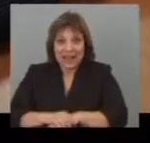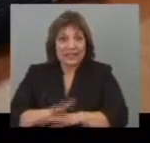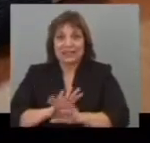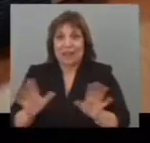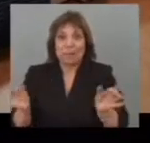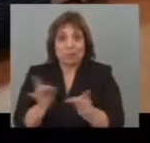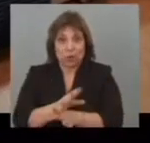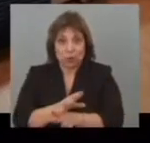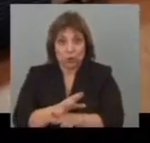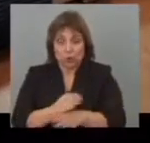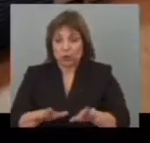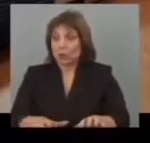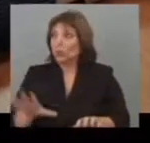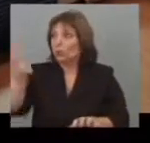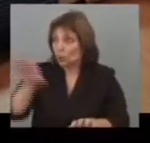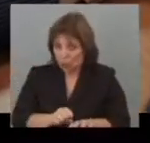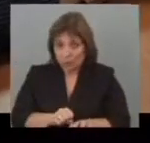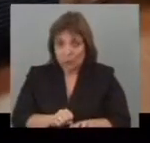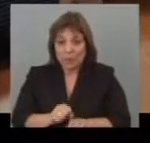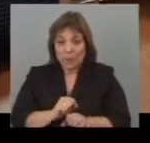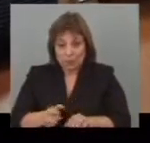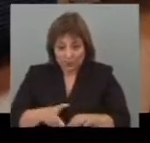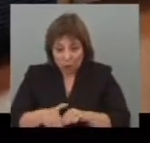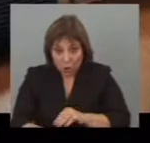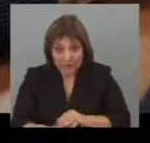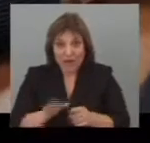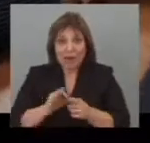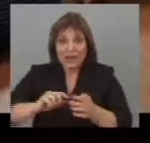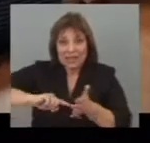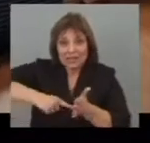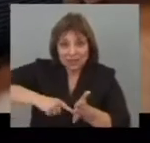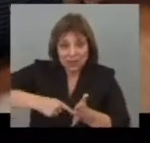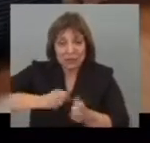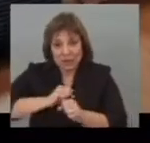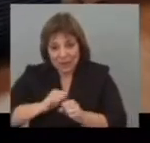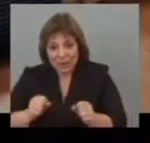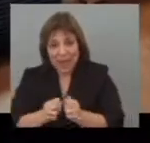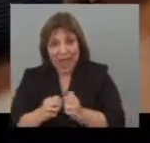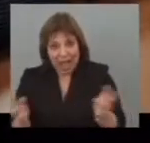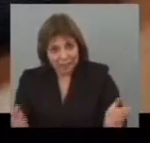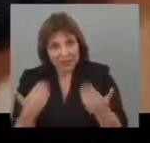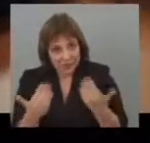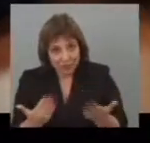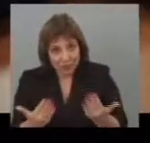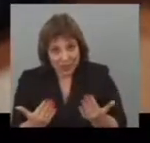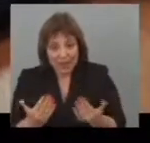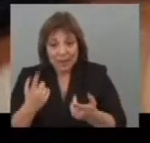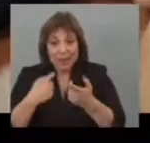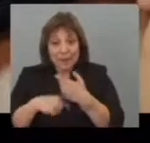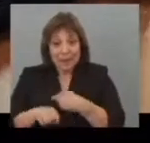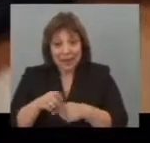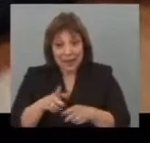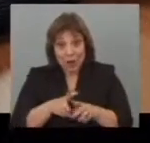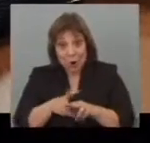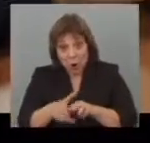pronta. La persona se lo puede cortar, puede forzar con un destornillador, lo coloca, lo fuerza y lo abre. ¿Qué sucede? Desde el momento que lo